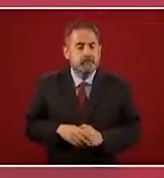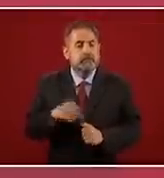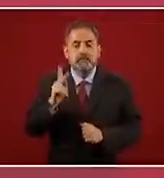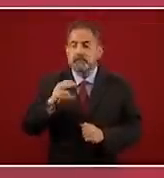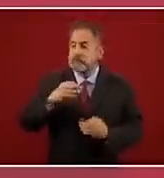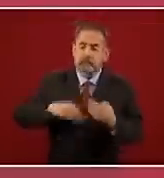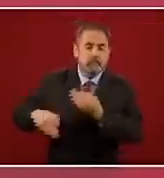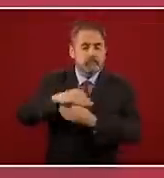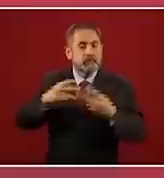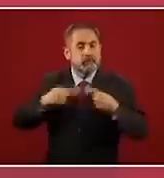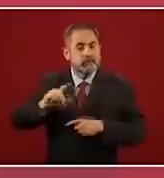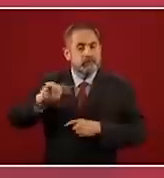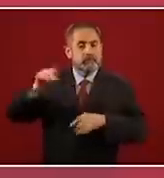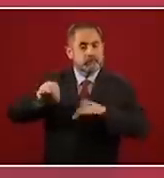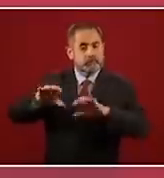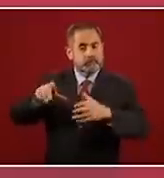servidores públicos